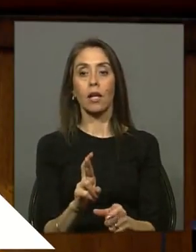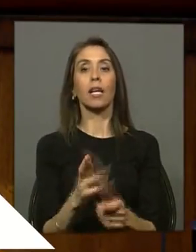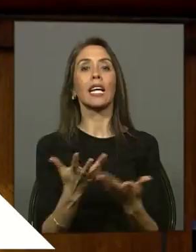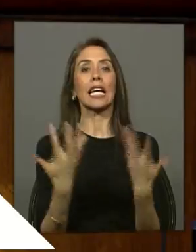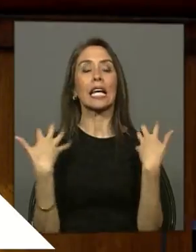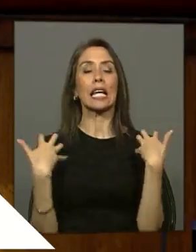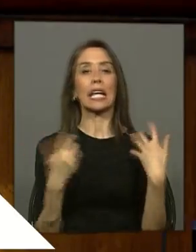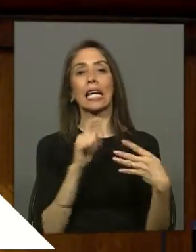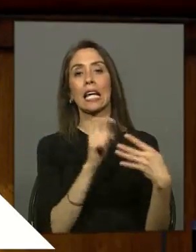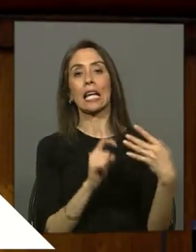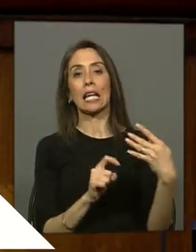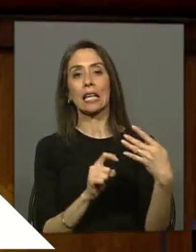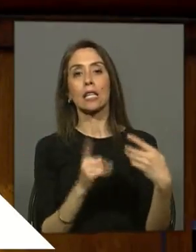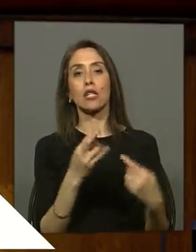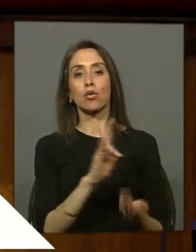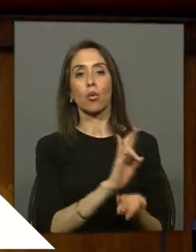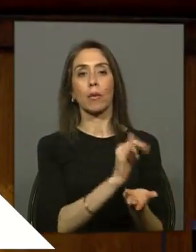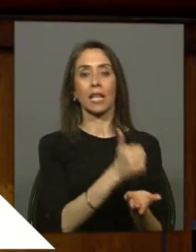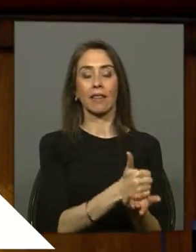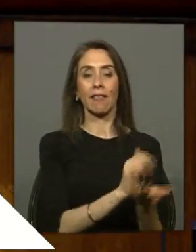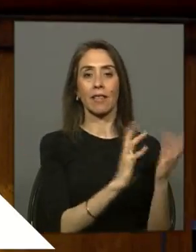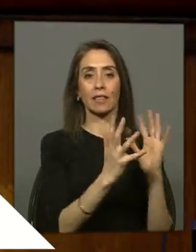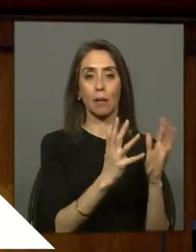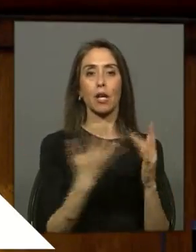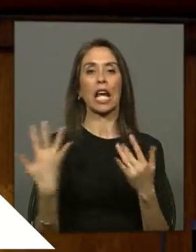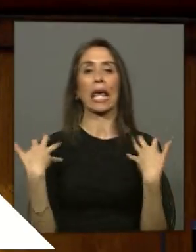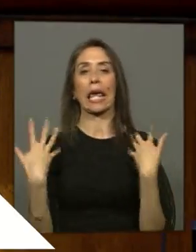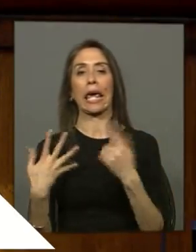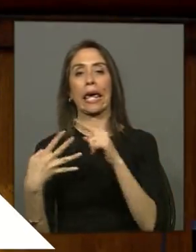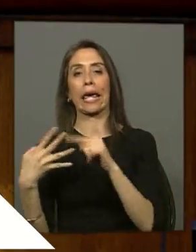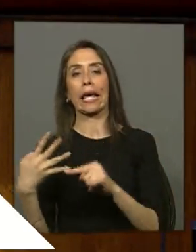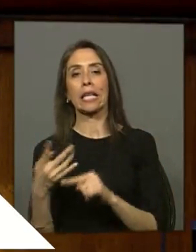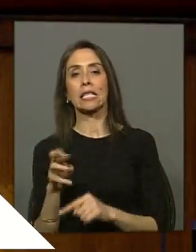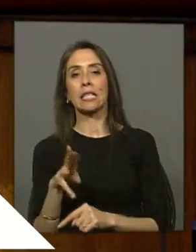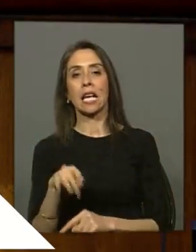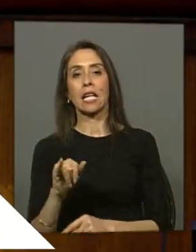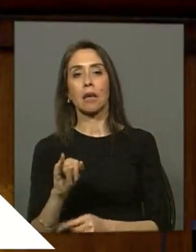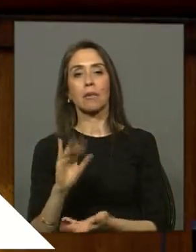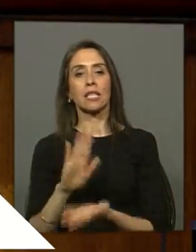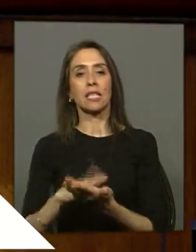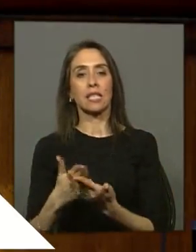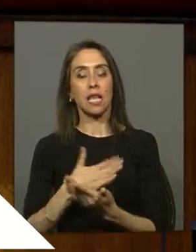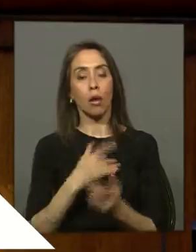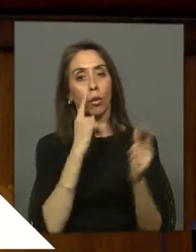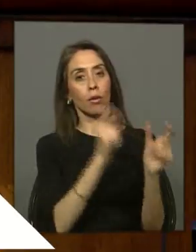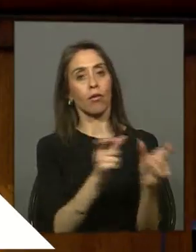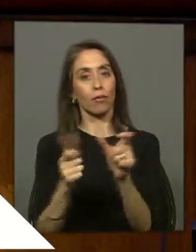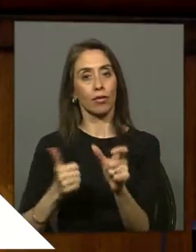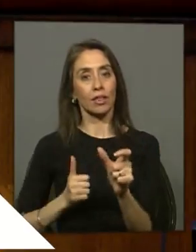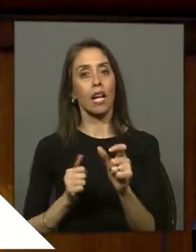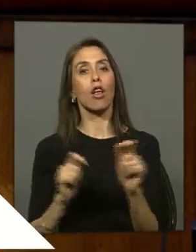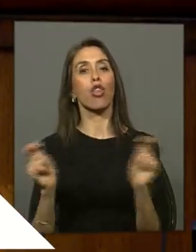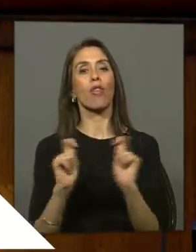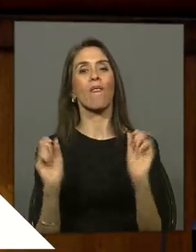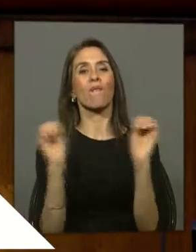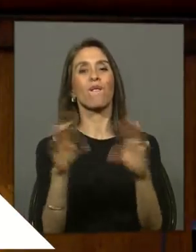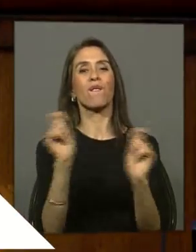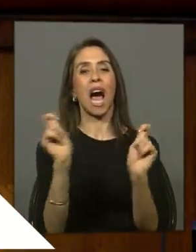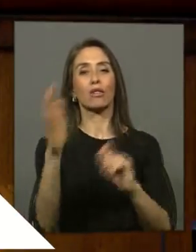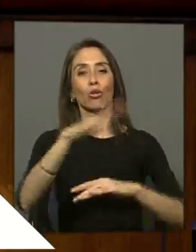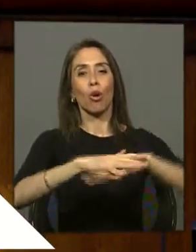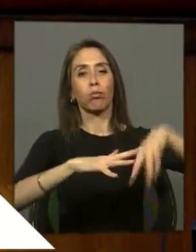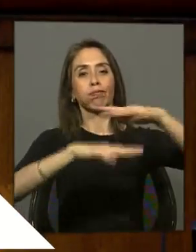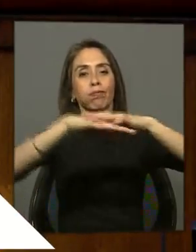competencias tanto la superintendencia del medio ambiente como las seremías de salud respecto a la fiscalización de los rellenos sanitarios sea